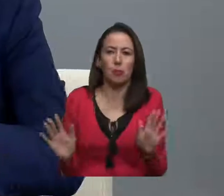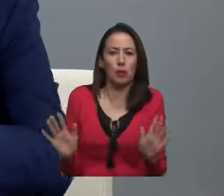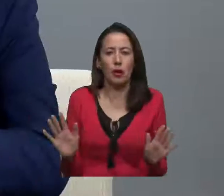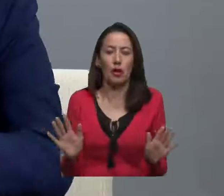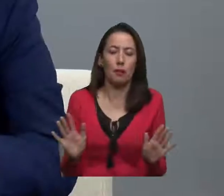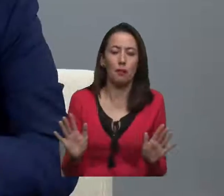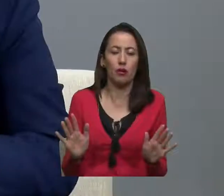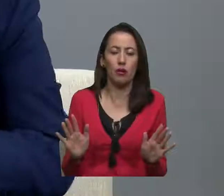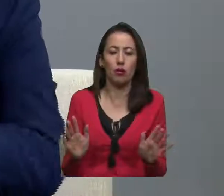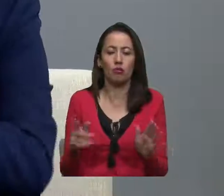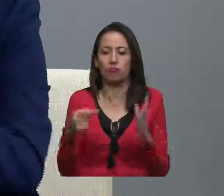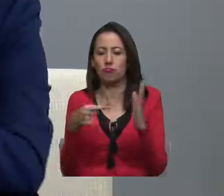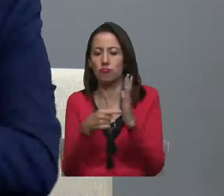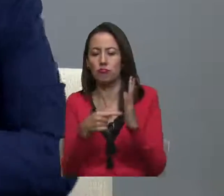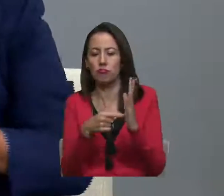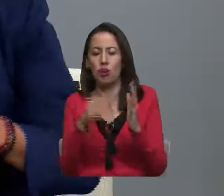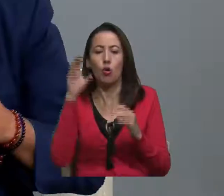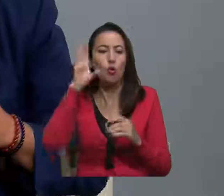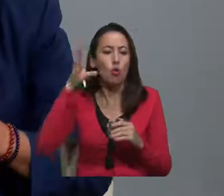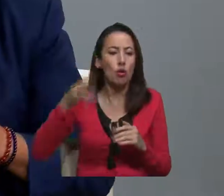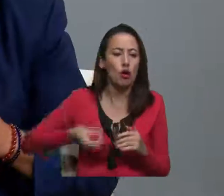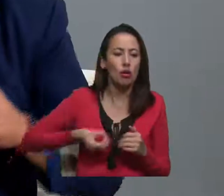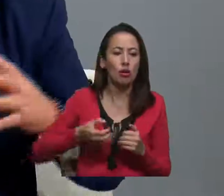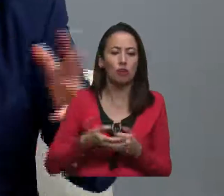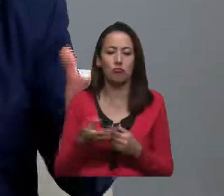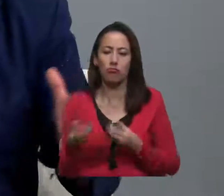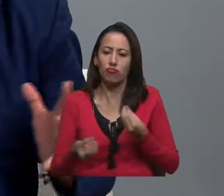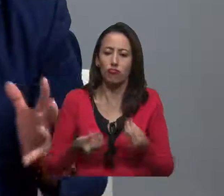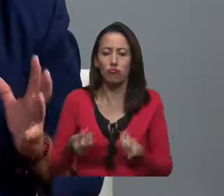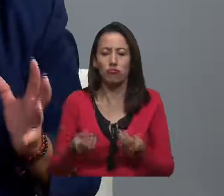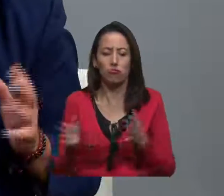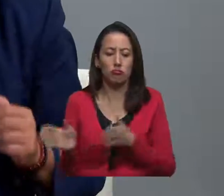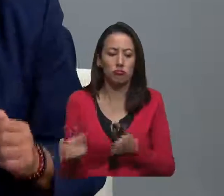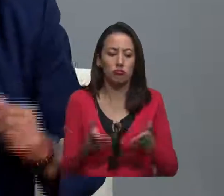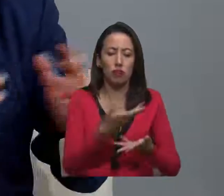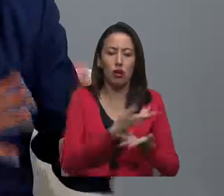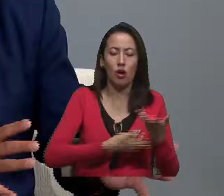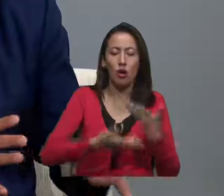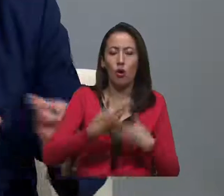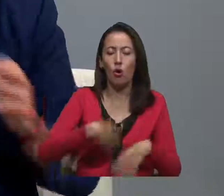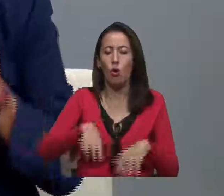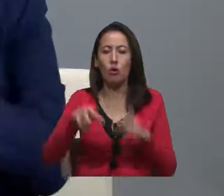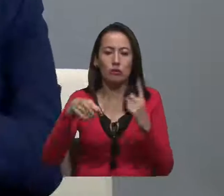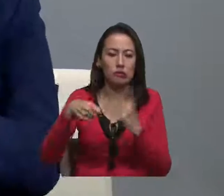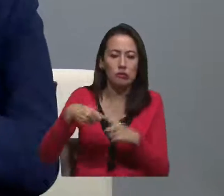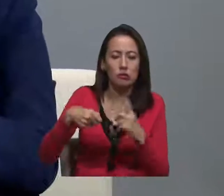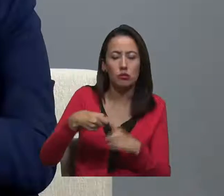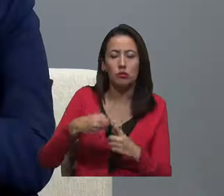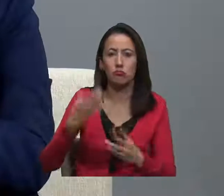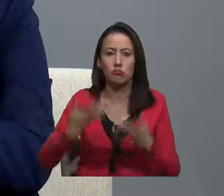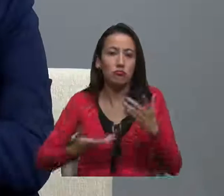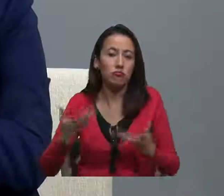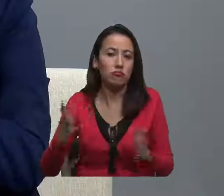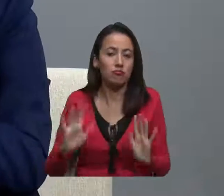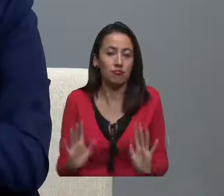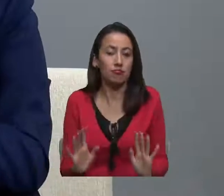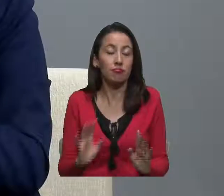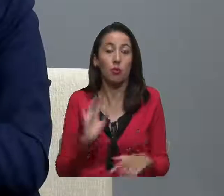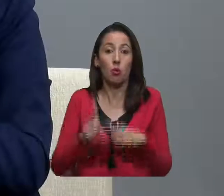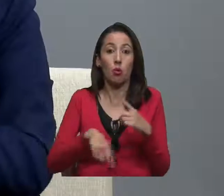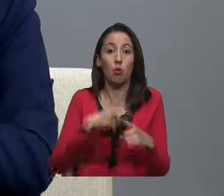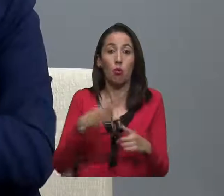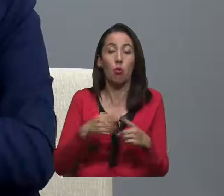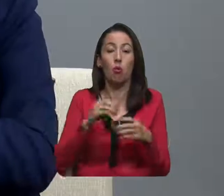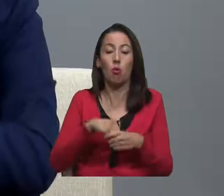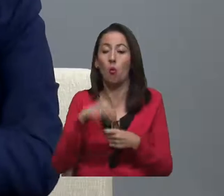una zona de acepción tributaria para cuenca con una para la ruta del spondylus turística o en quito y entonces cuando salen